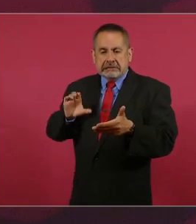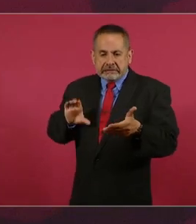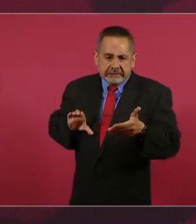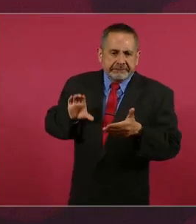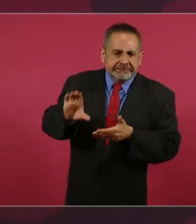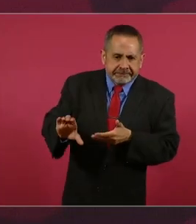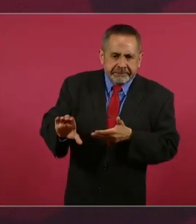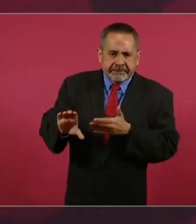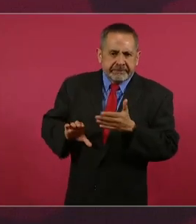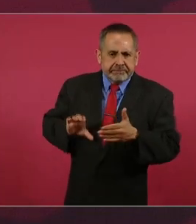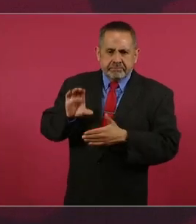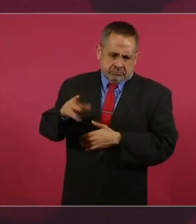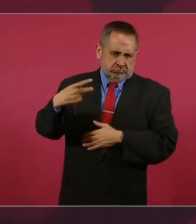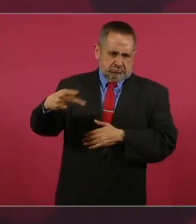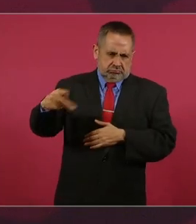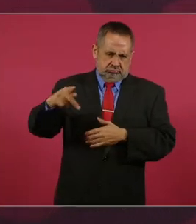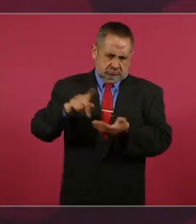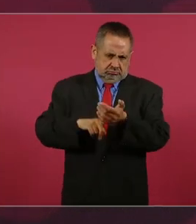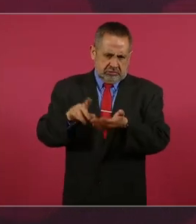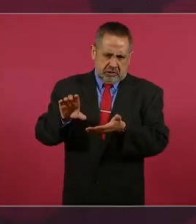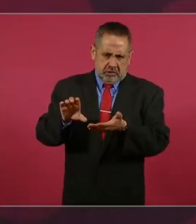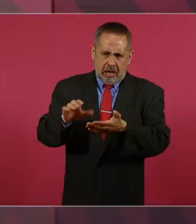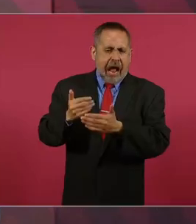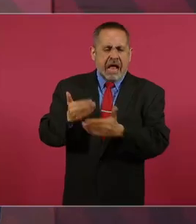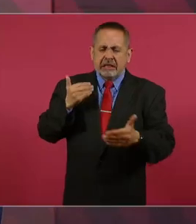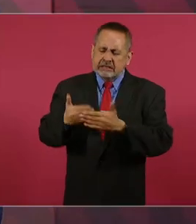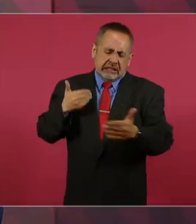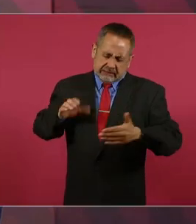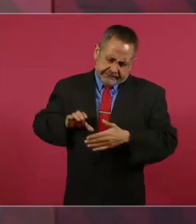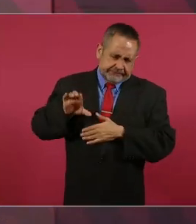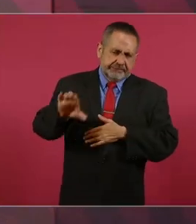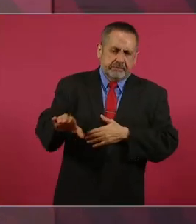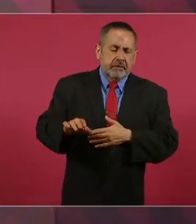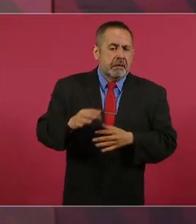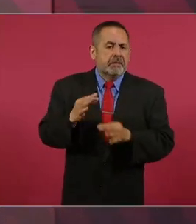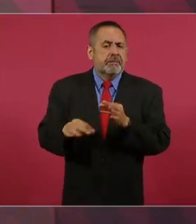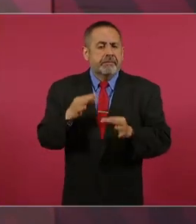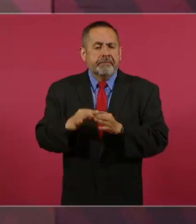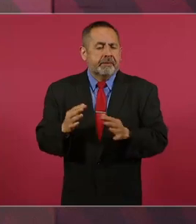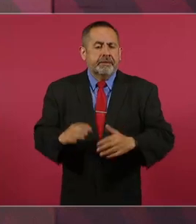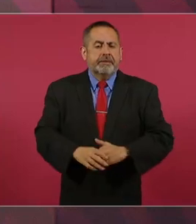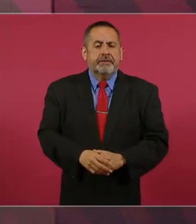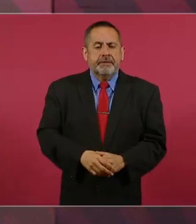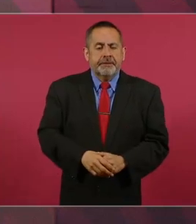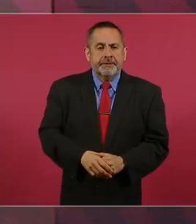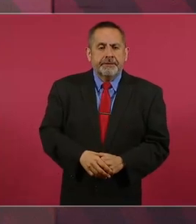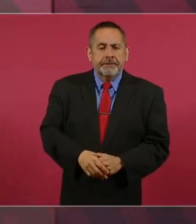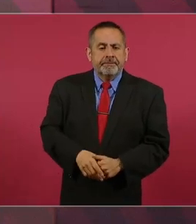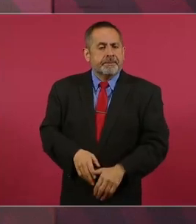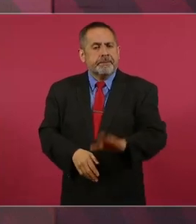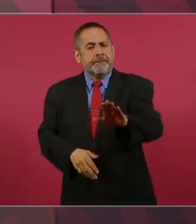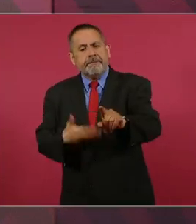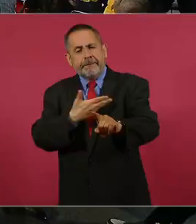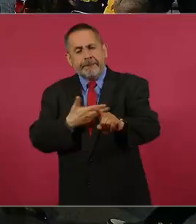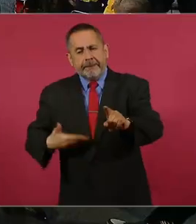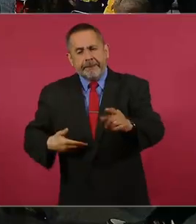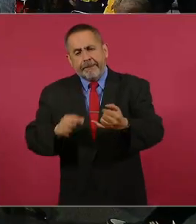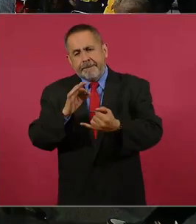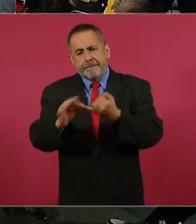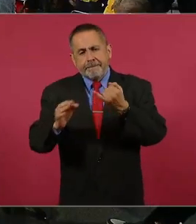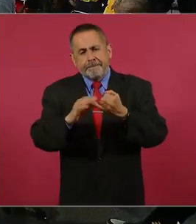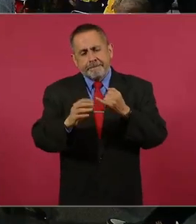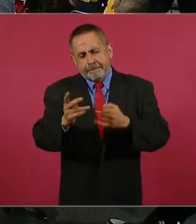recursos de sus participaciones cuando tienen apuros. Presidente, y la última pregunta, no quisiera dejar